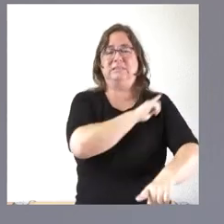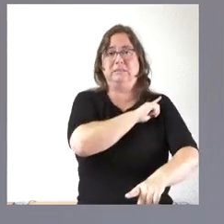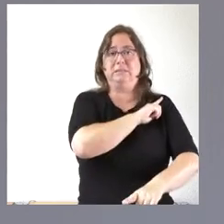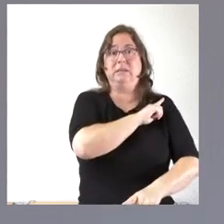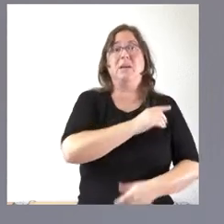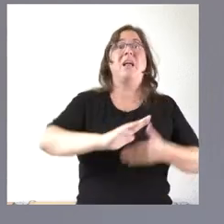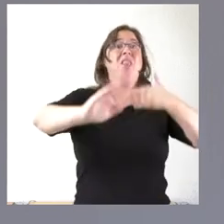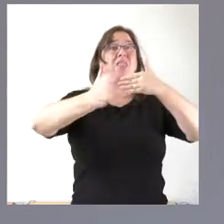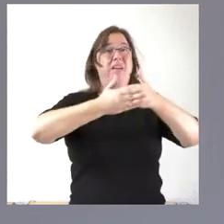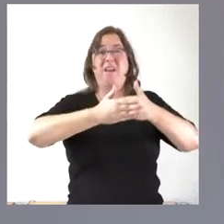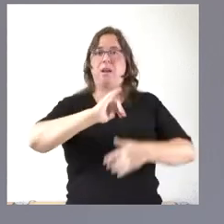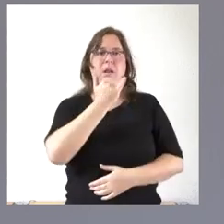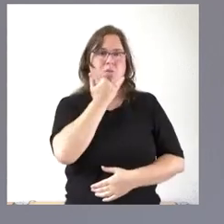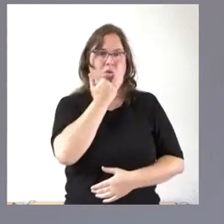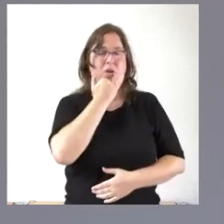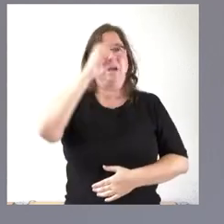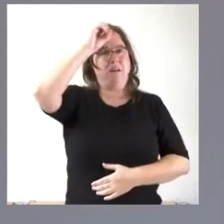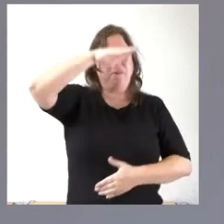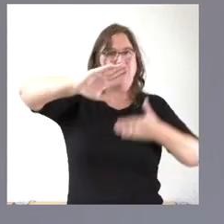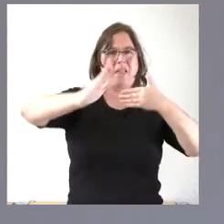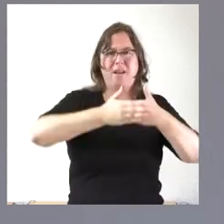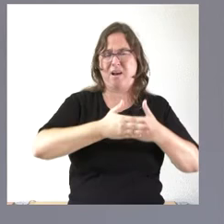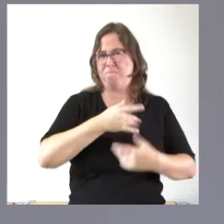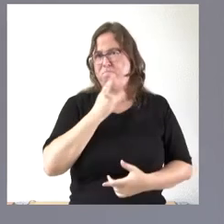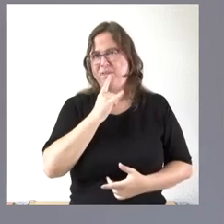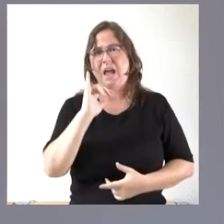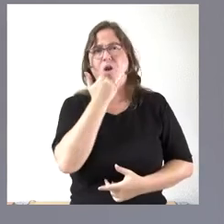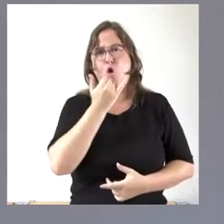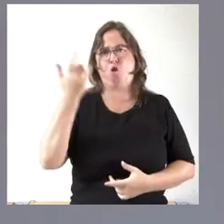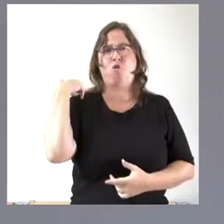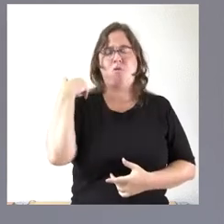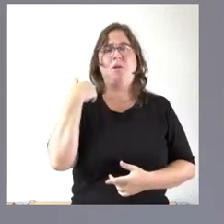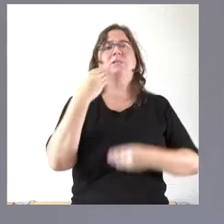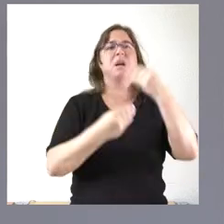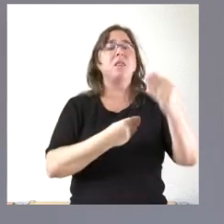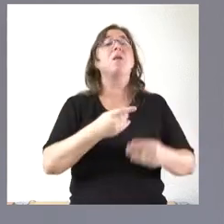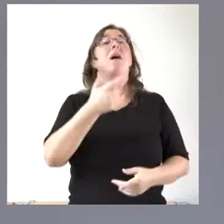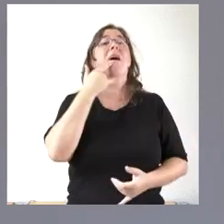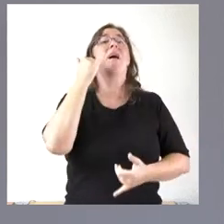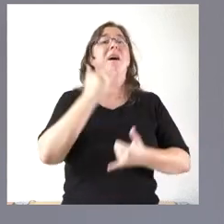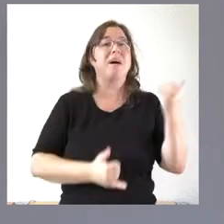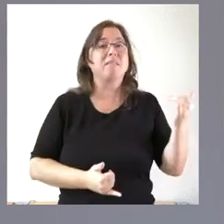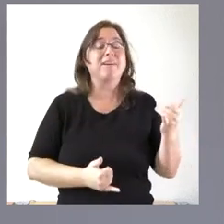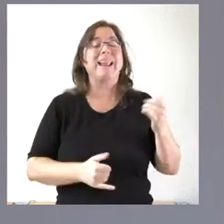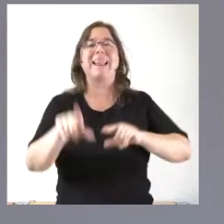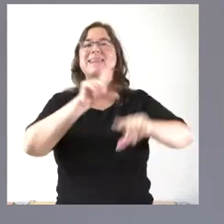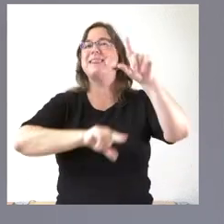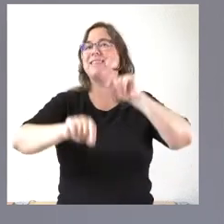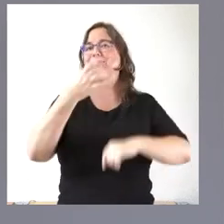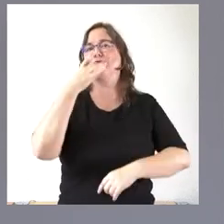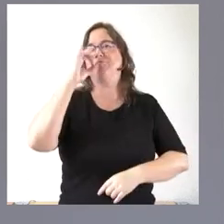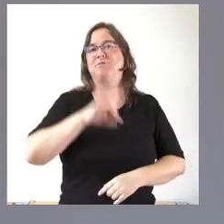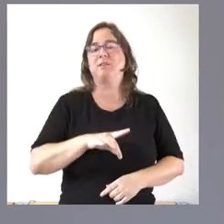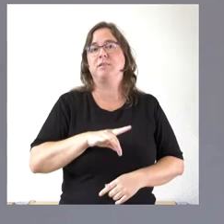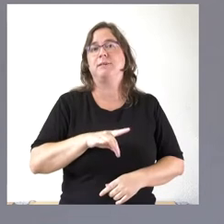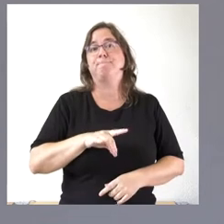cerrar las térmicas y las minas como se hizo de forma tan precipitada. Y quien tiene que decidir sobre inversiones en esta materia es